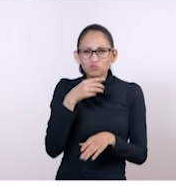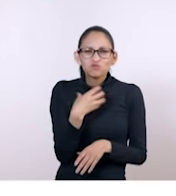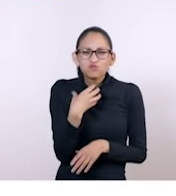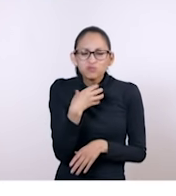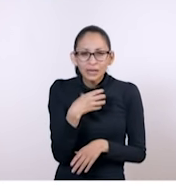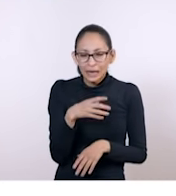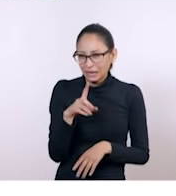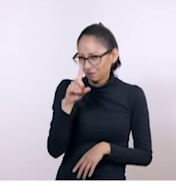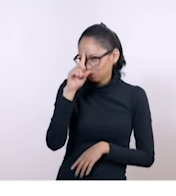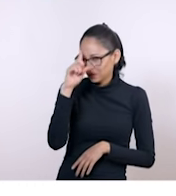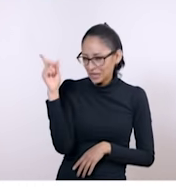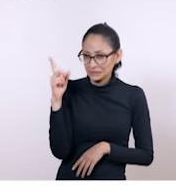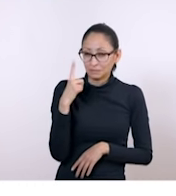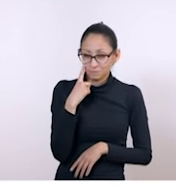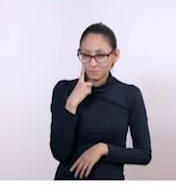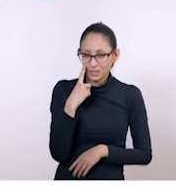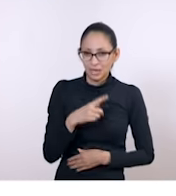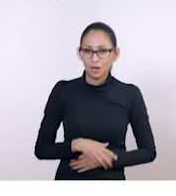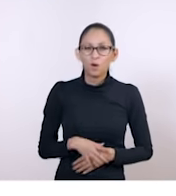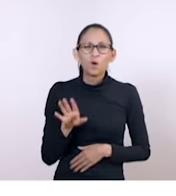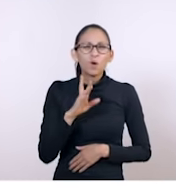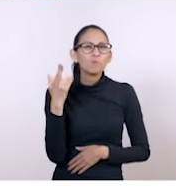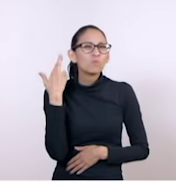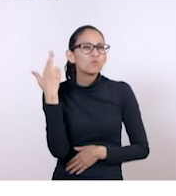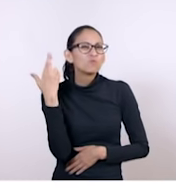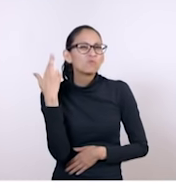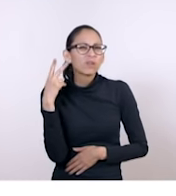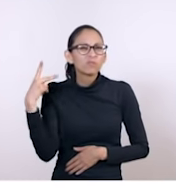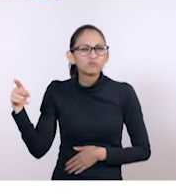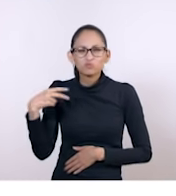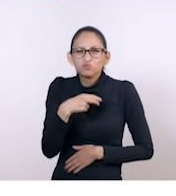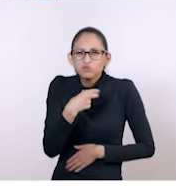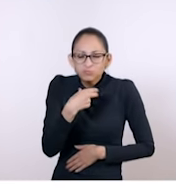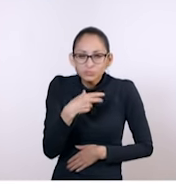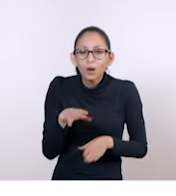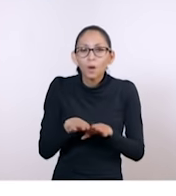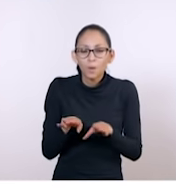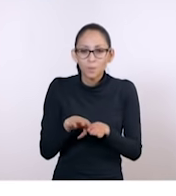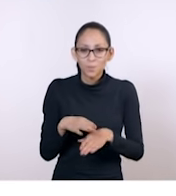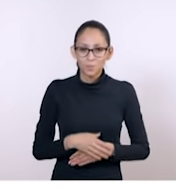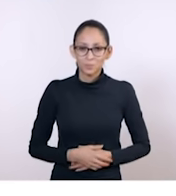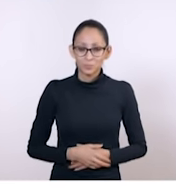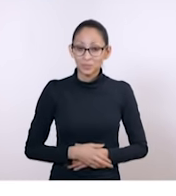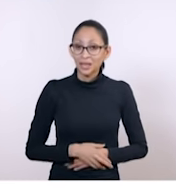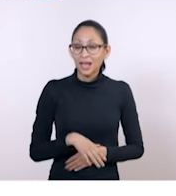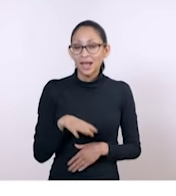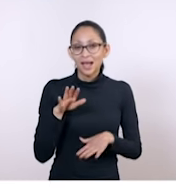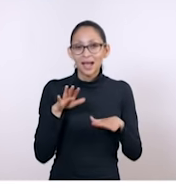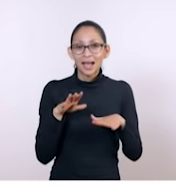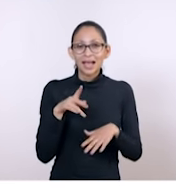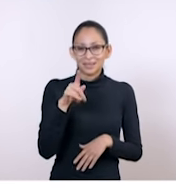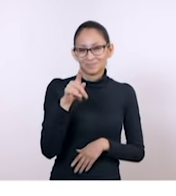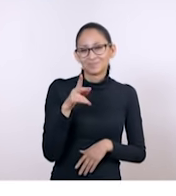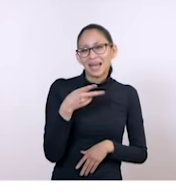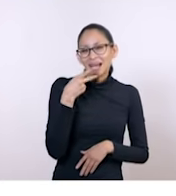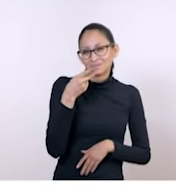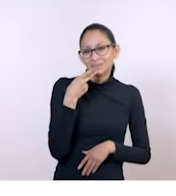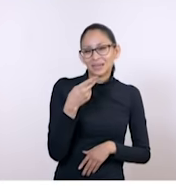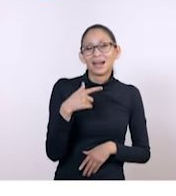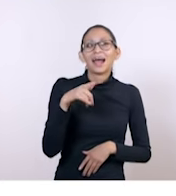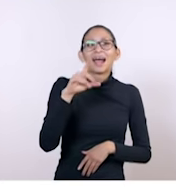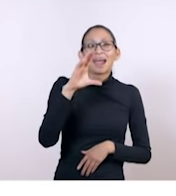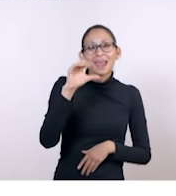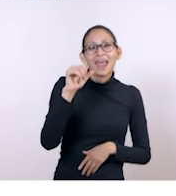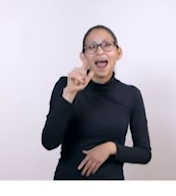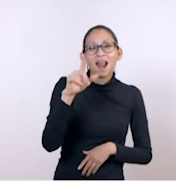¿Cómo? Sí, es bien fácil. Fíjense, la onomatopeya de los guajolotes. Es bien sencilla, se las voy a enseñar. Resulta que ustedes dicen caldo, gordo,